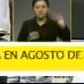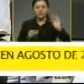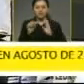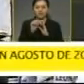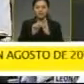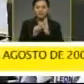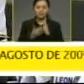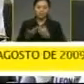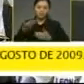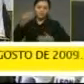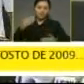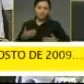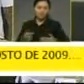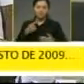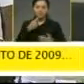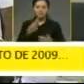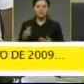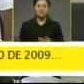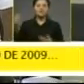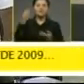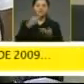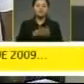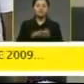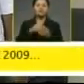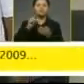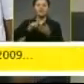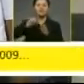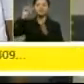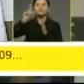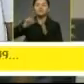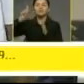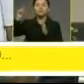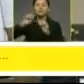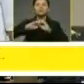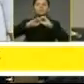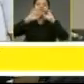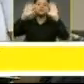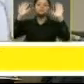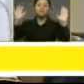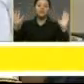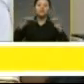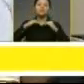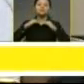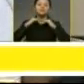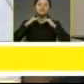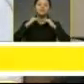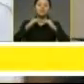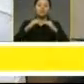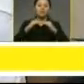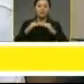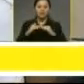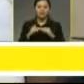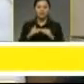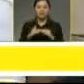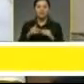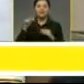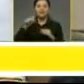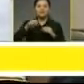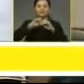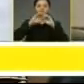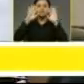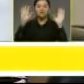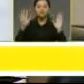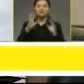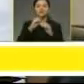que dice, la asignación de las frecuencias será transparente y en igualdad de condiciones. La transparencia y la igualdad